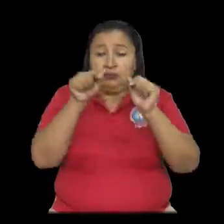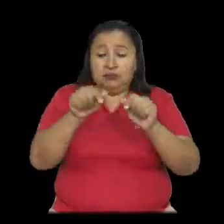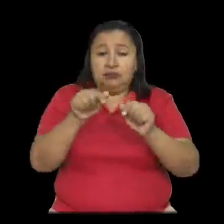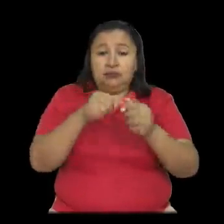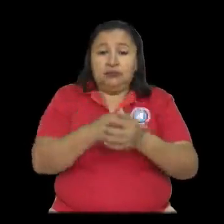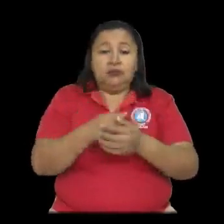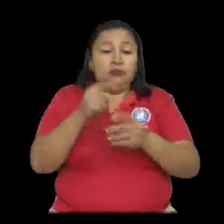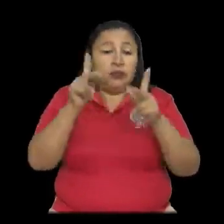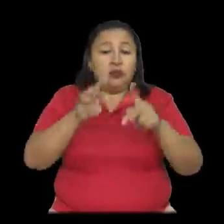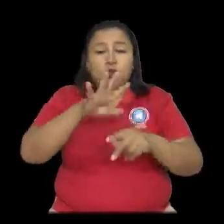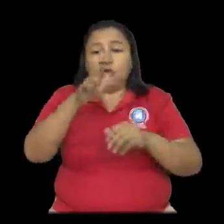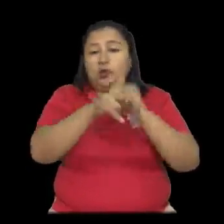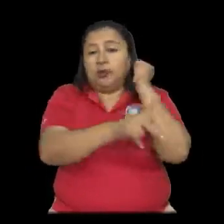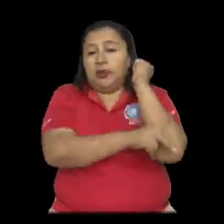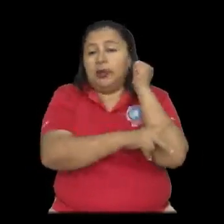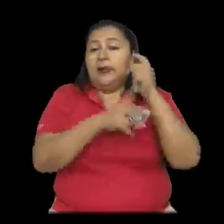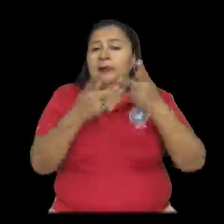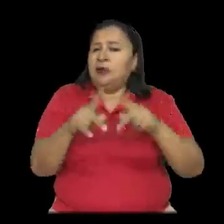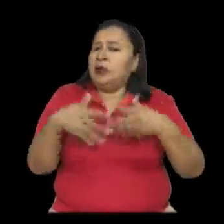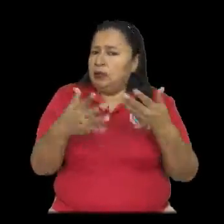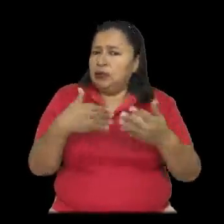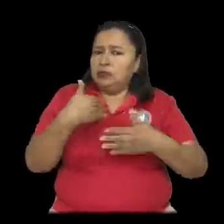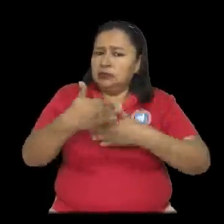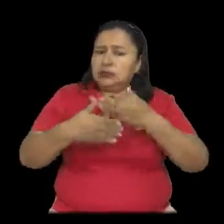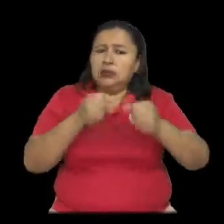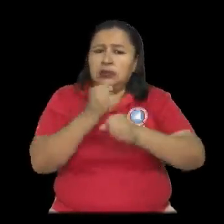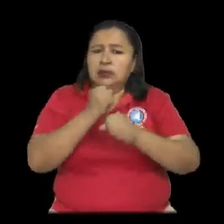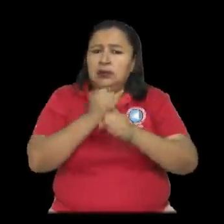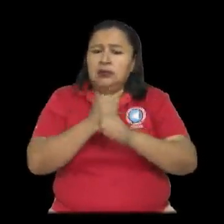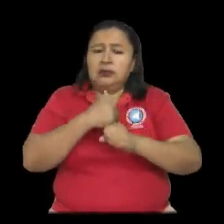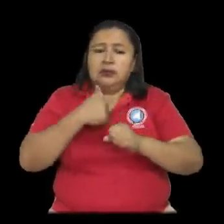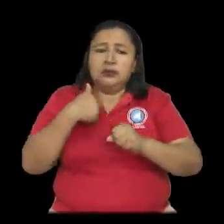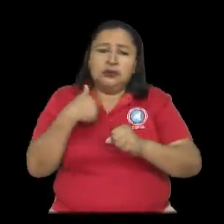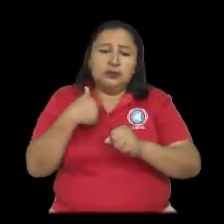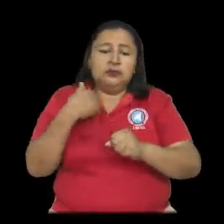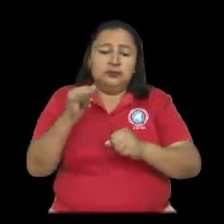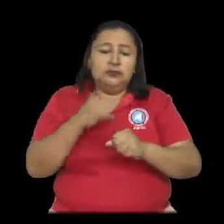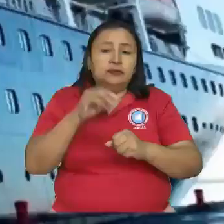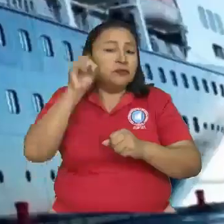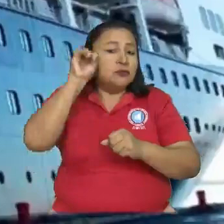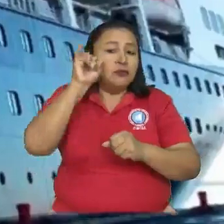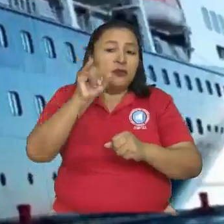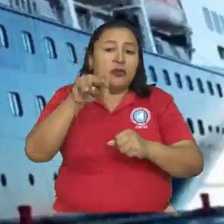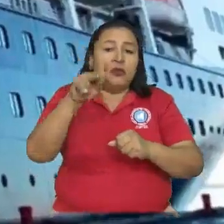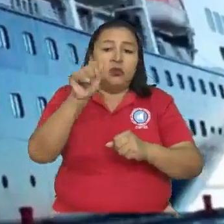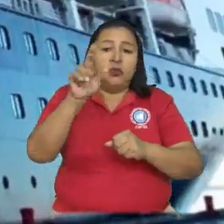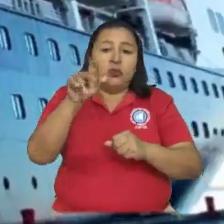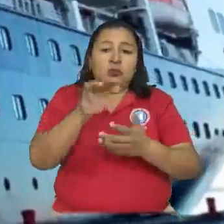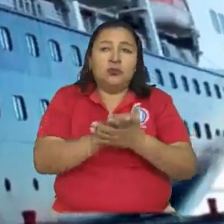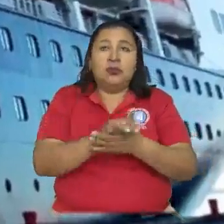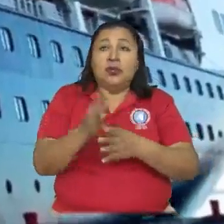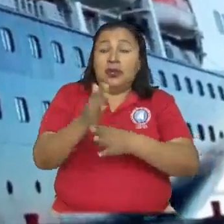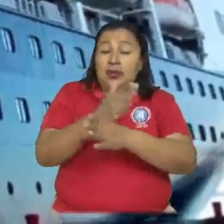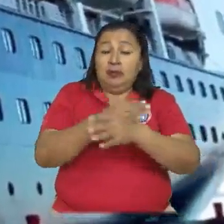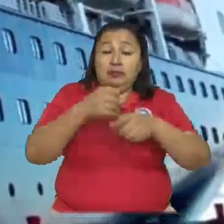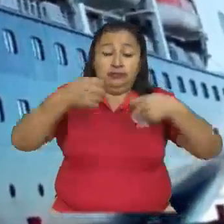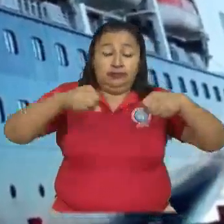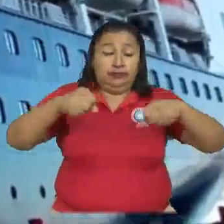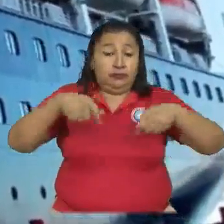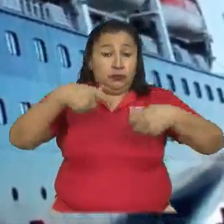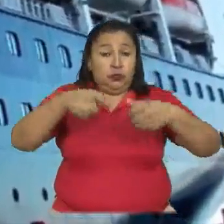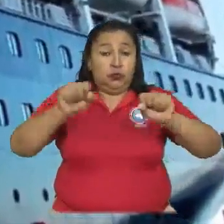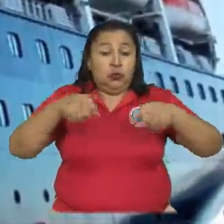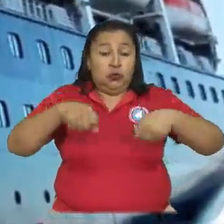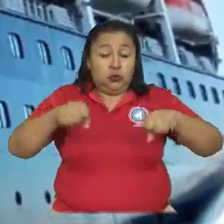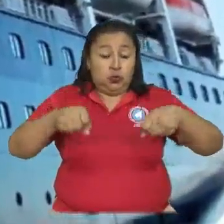con extranjeros, pero que también forman parte de ese eje de trabajo, sí, que realiza el Intour a nivel internacional. La, ¿no?, imagen anterior es de un grupo